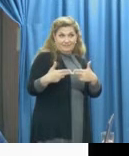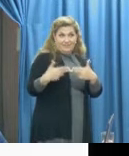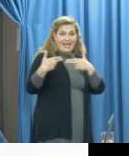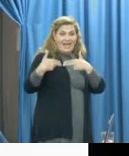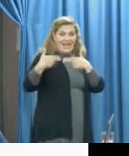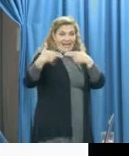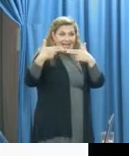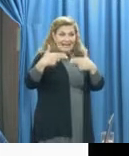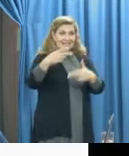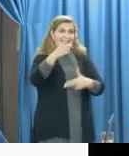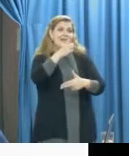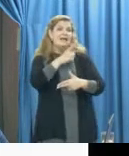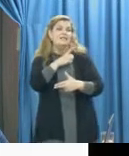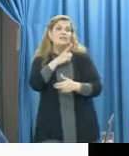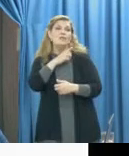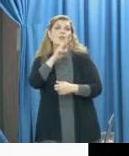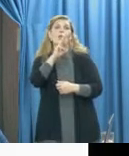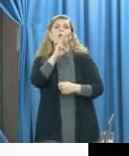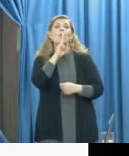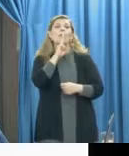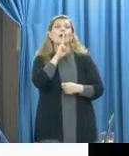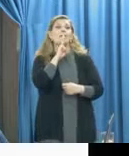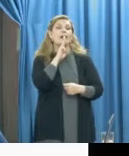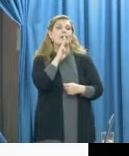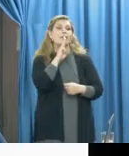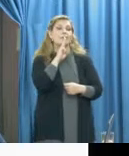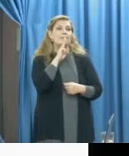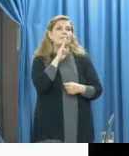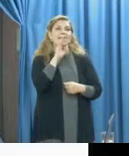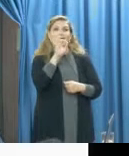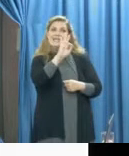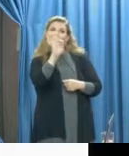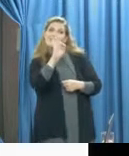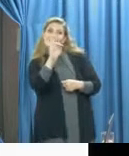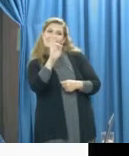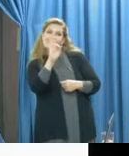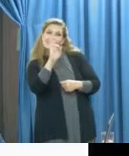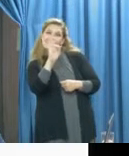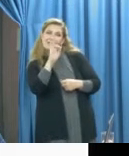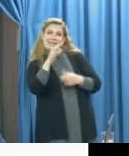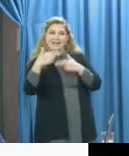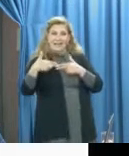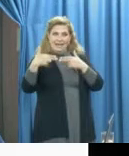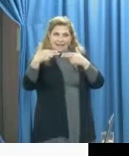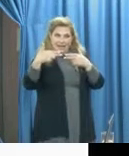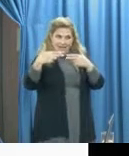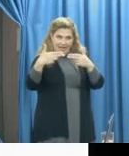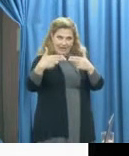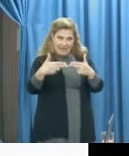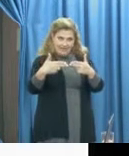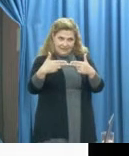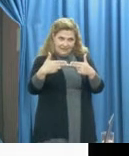herencia solamente la transmiten las mamás. Sí la pueden transmitir a